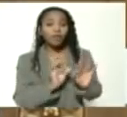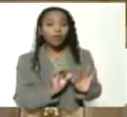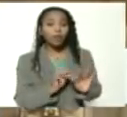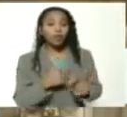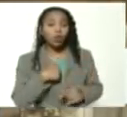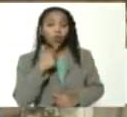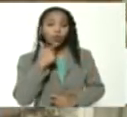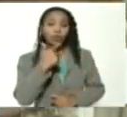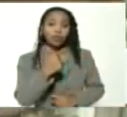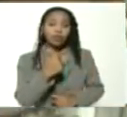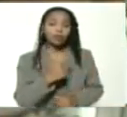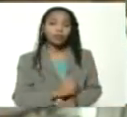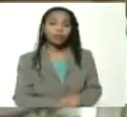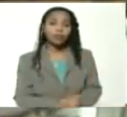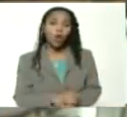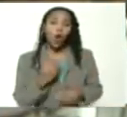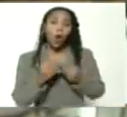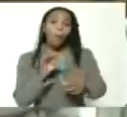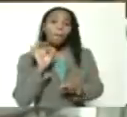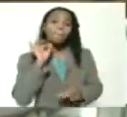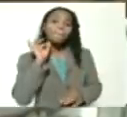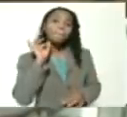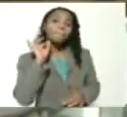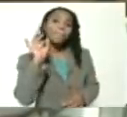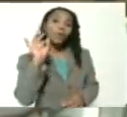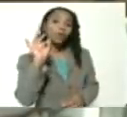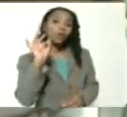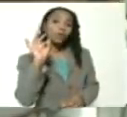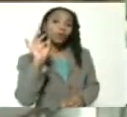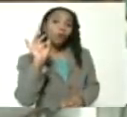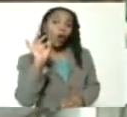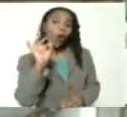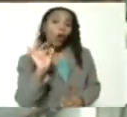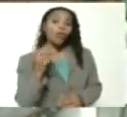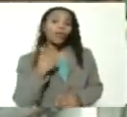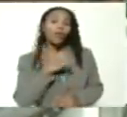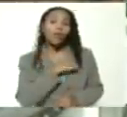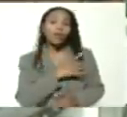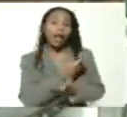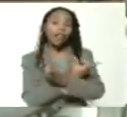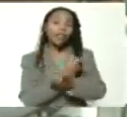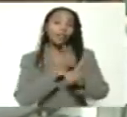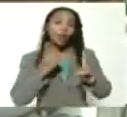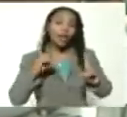decir como un punto a favor de nuestra democracia,